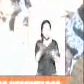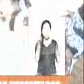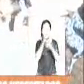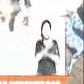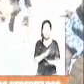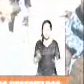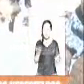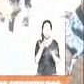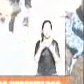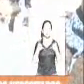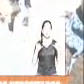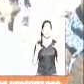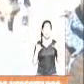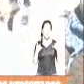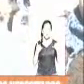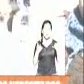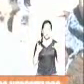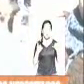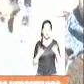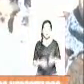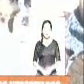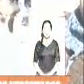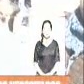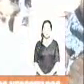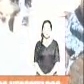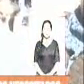los jóvenes, por los jóvenes.